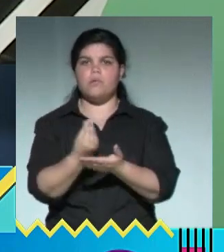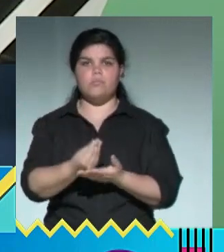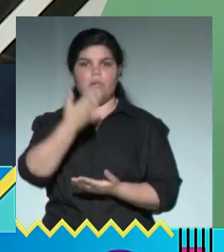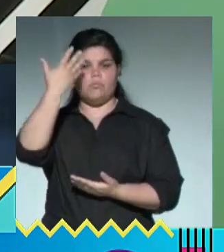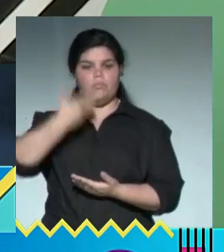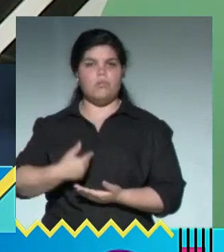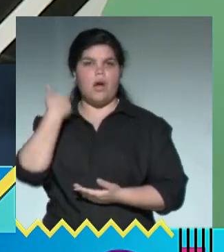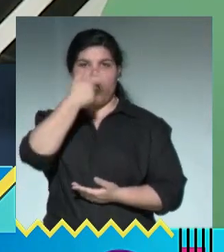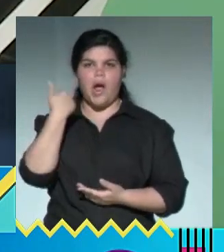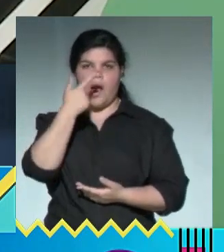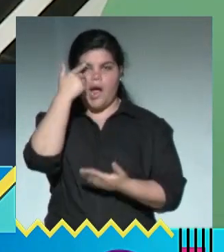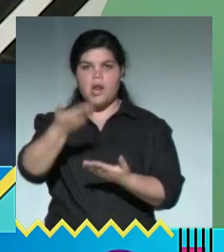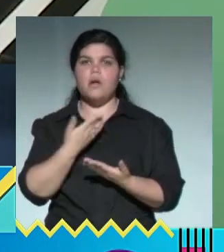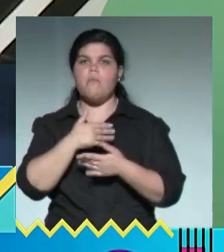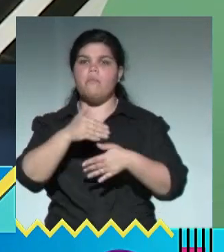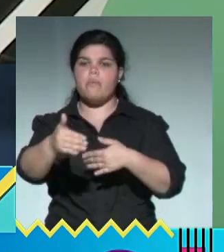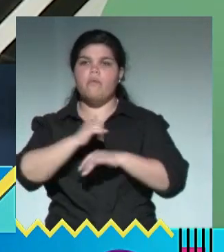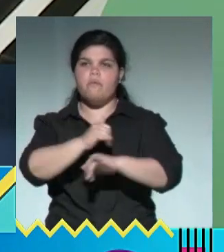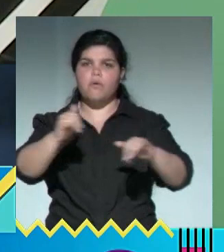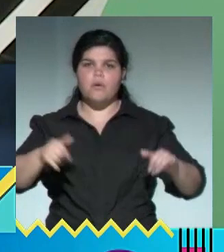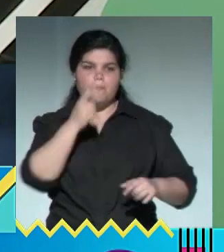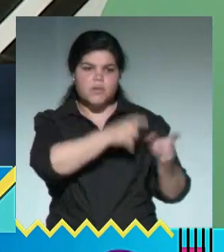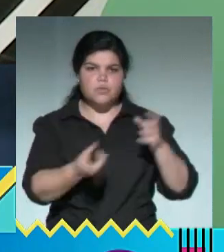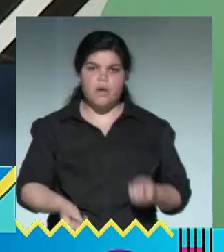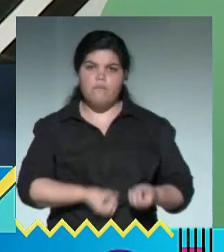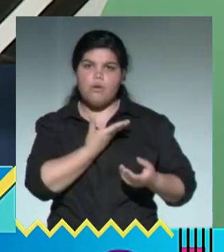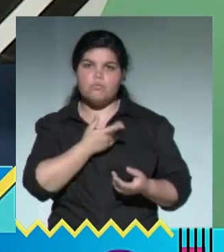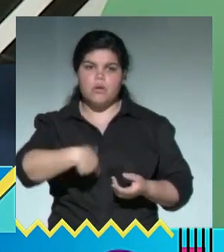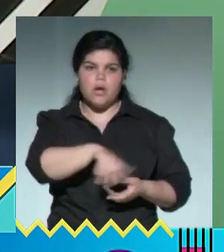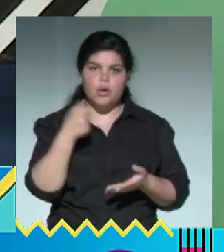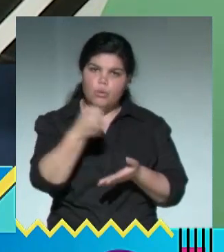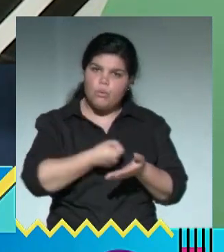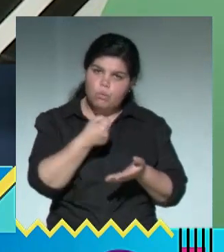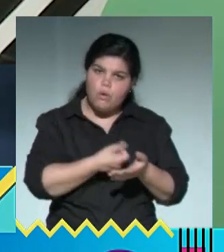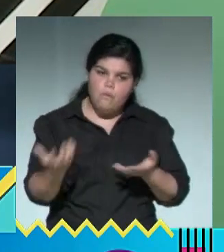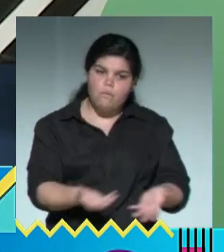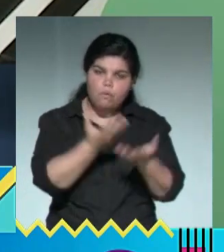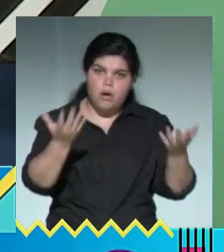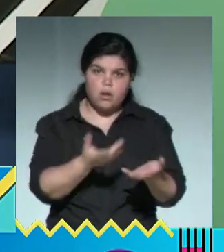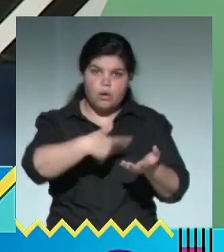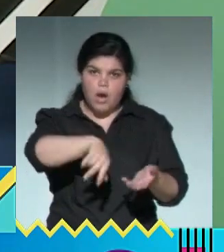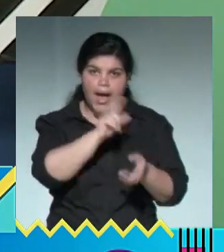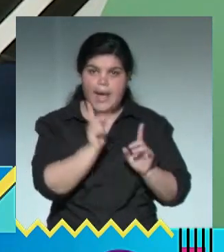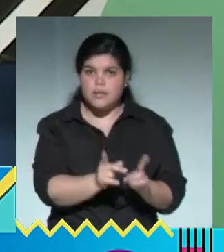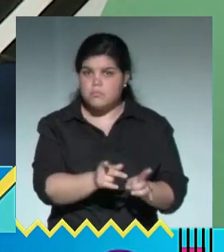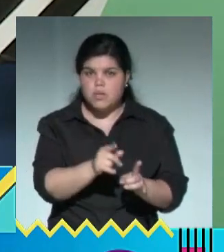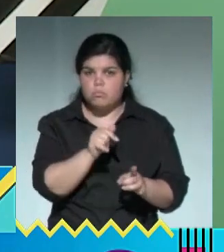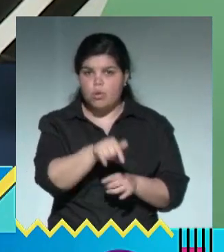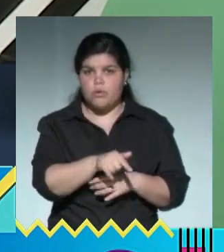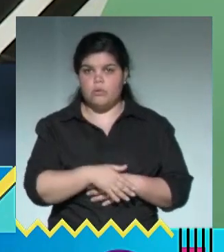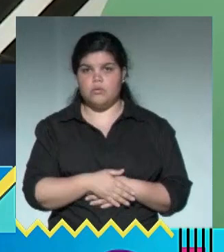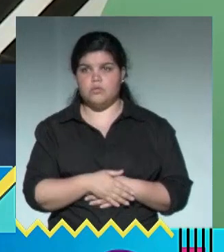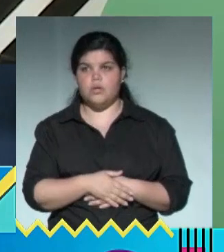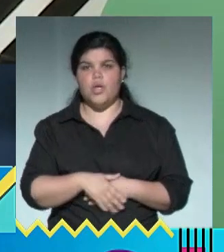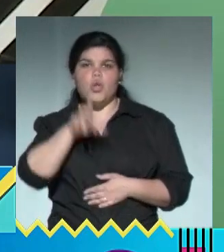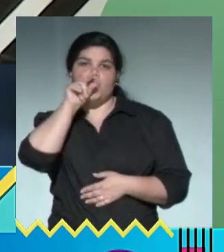trabajadores estatales, mendocinos, voluntarios mendocinos, trabajando y luchando contra un fuego que estaba sucediendo en el momento. No era momento de un